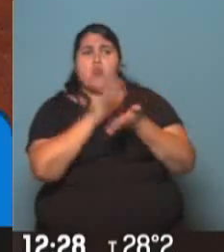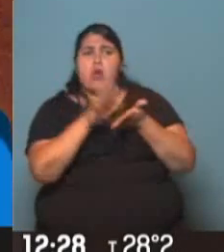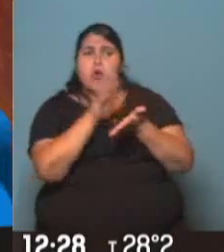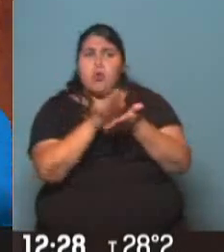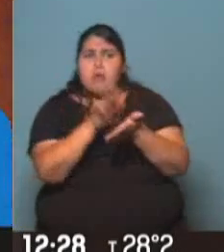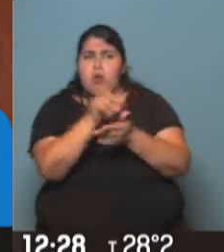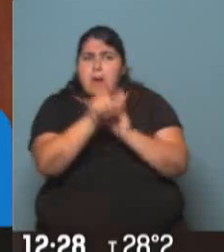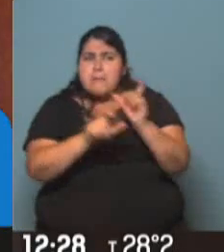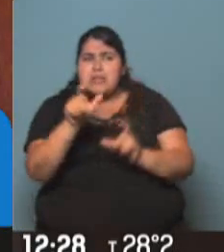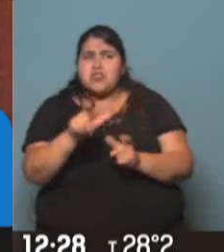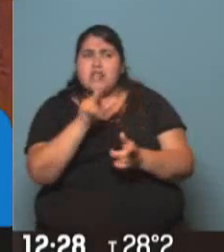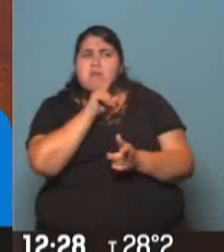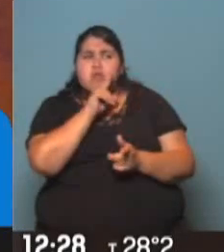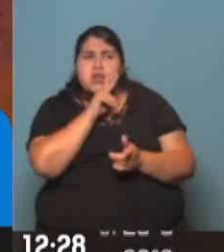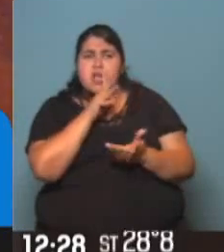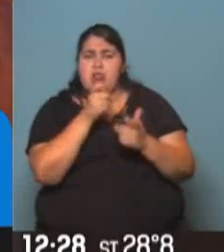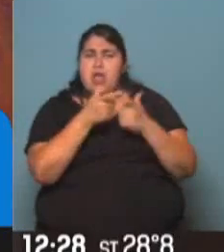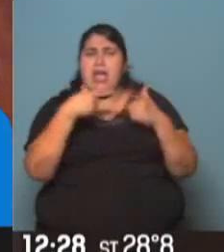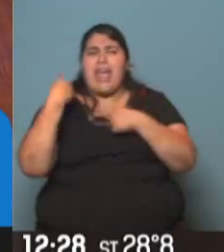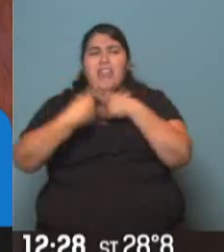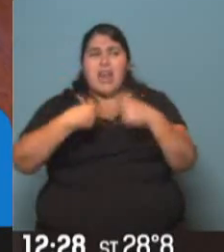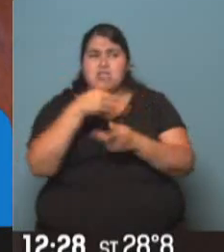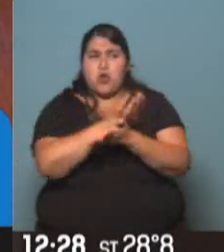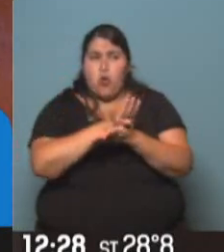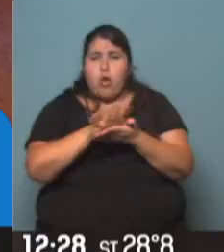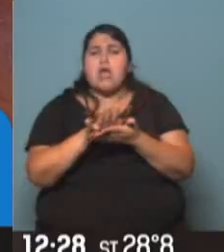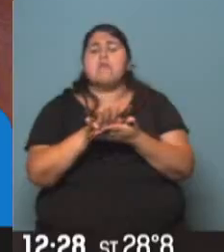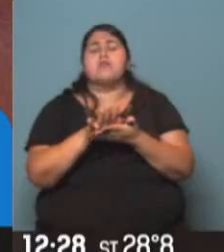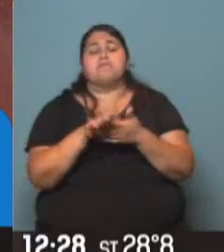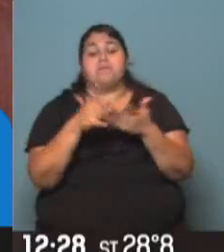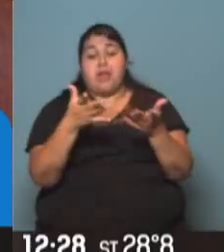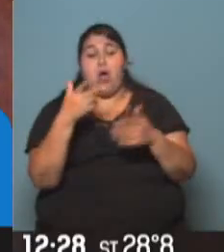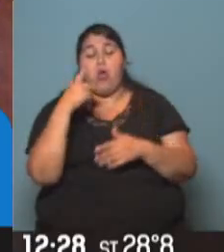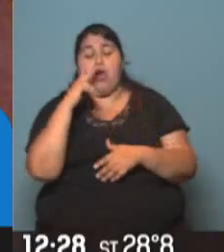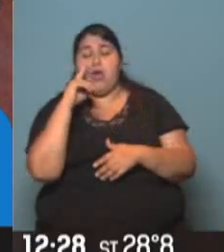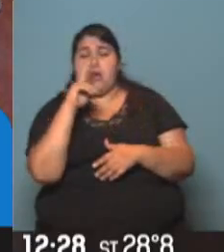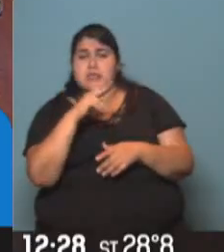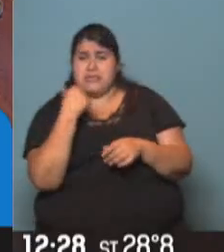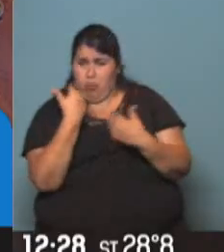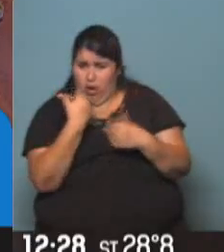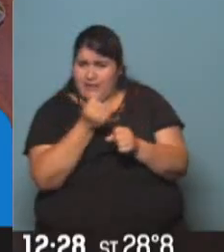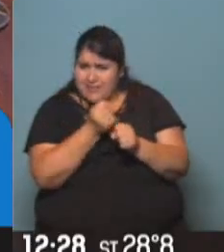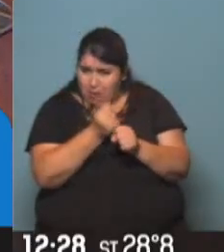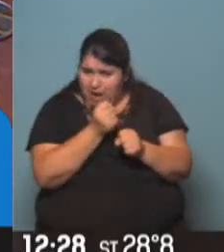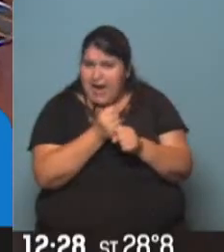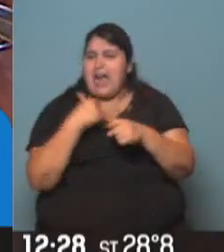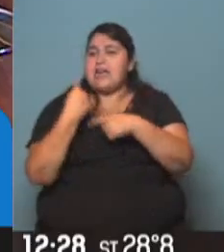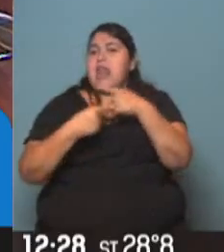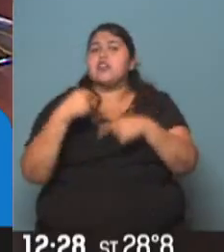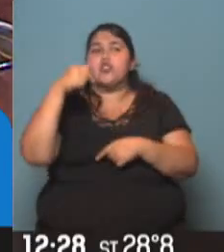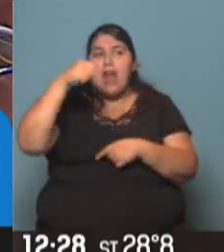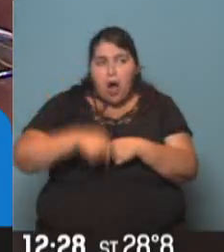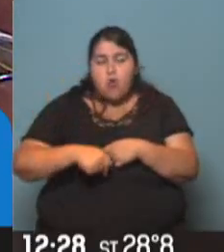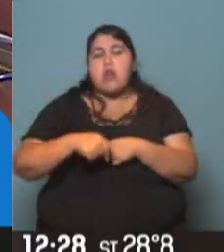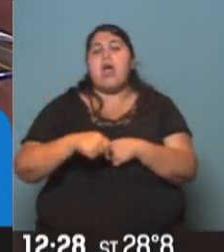visión muy distinta afortunadamente no se puede trabajar sobre esta generación actual que es la que